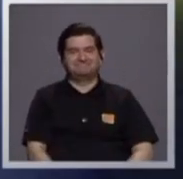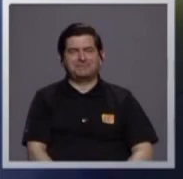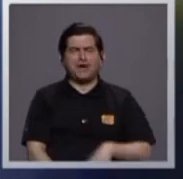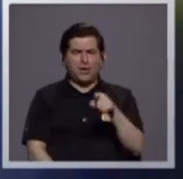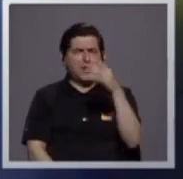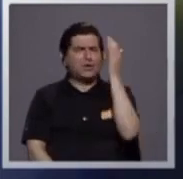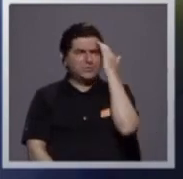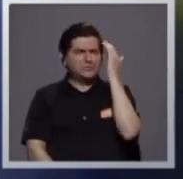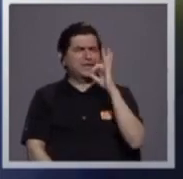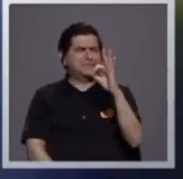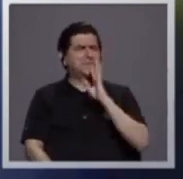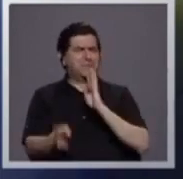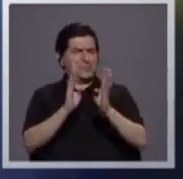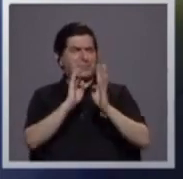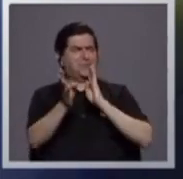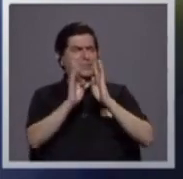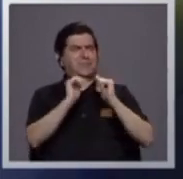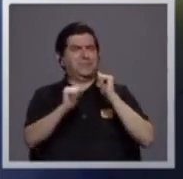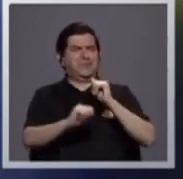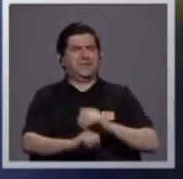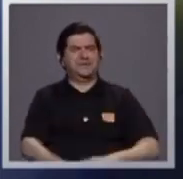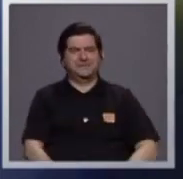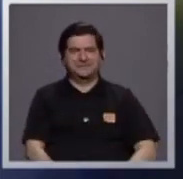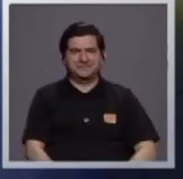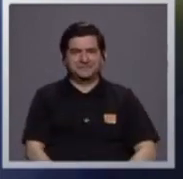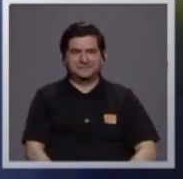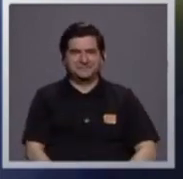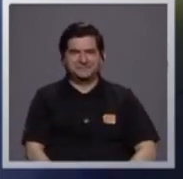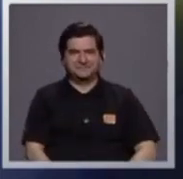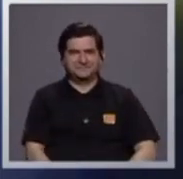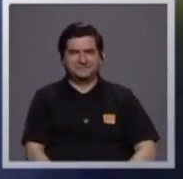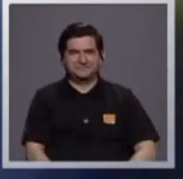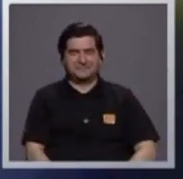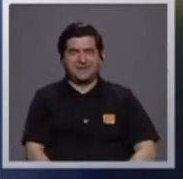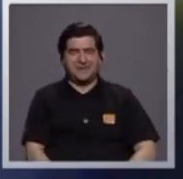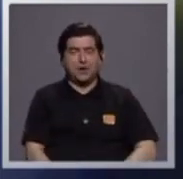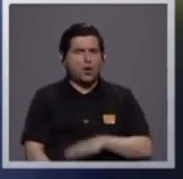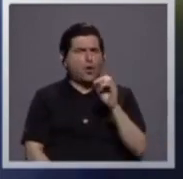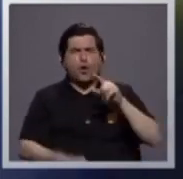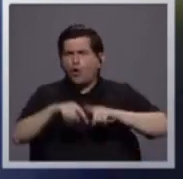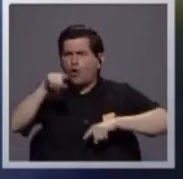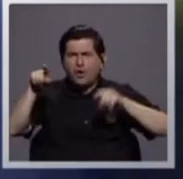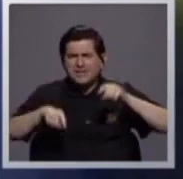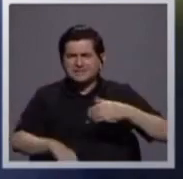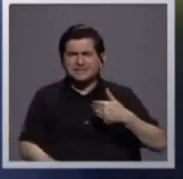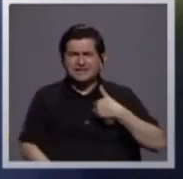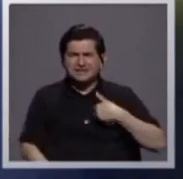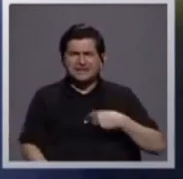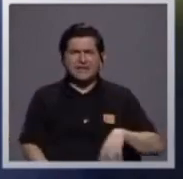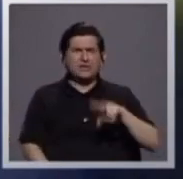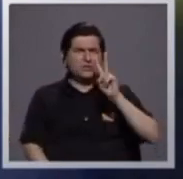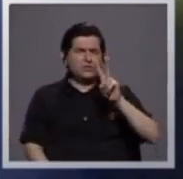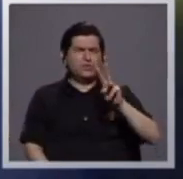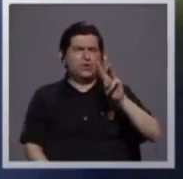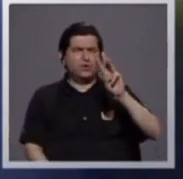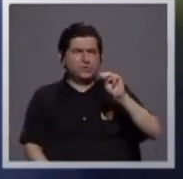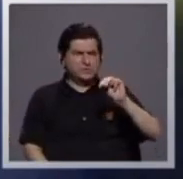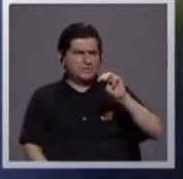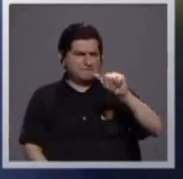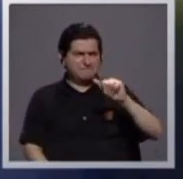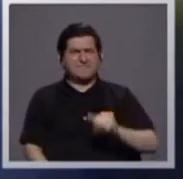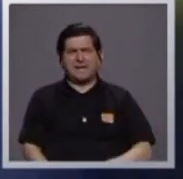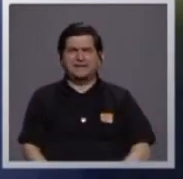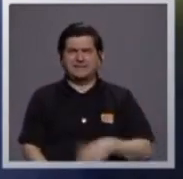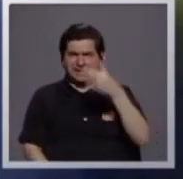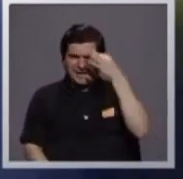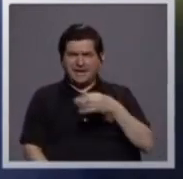sabes muy bien de lo que estás hablando, o es estadística. Yo sé que tienes 2 maestrías en el ITAN y, si mi memoria no me